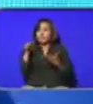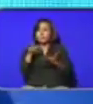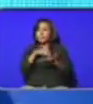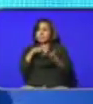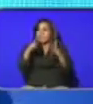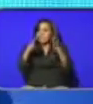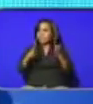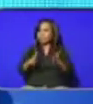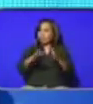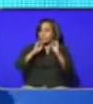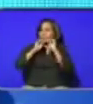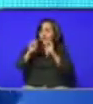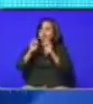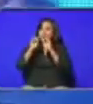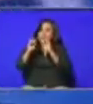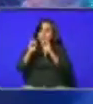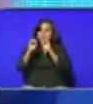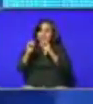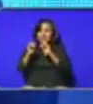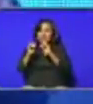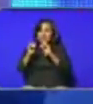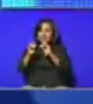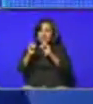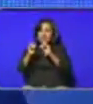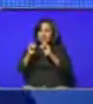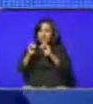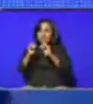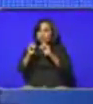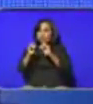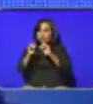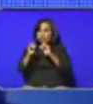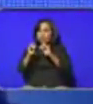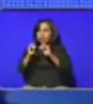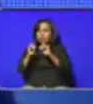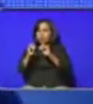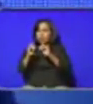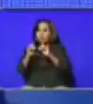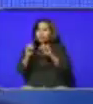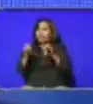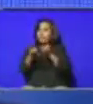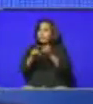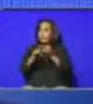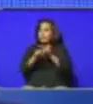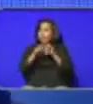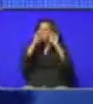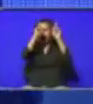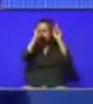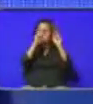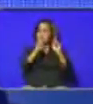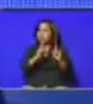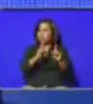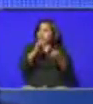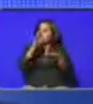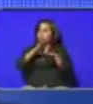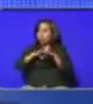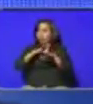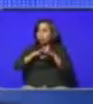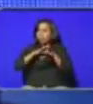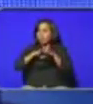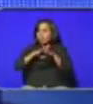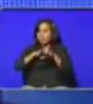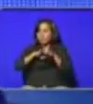una instrucción, y en donde la vinculación, la articulación del sistema educativo le debe permitir a ese estudiante, luego recibir esta